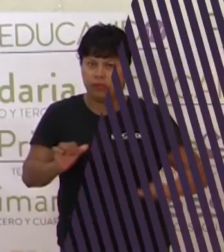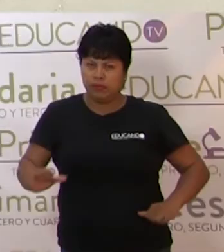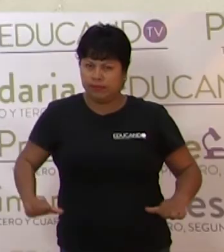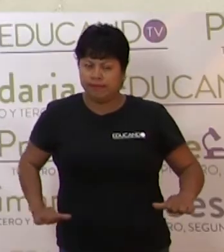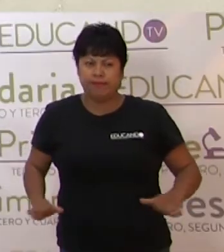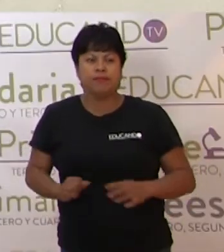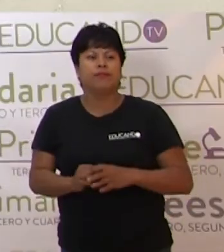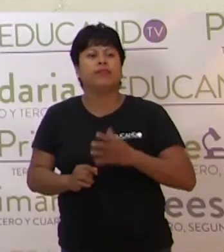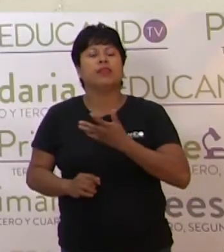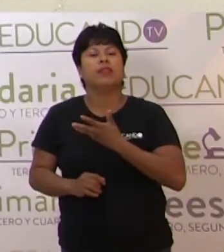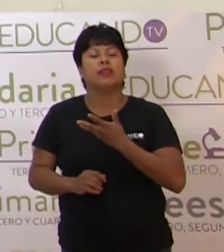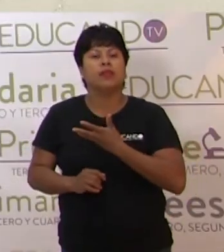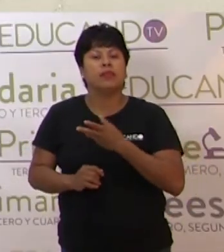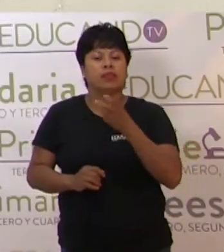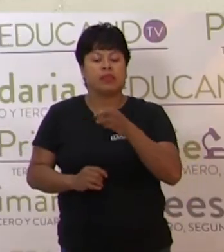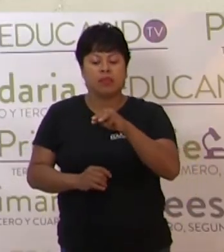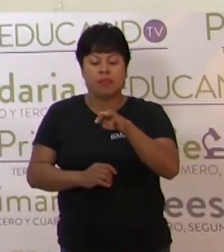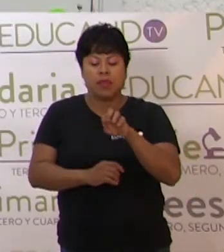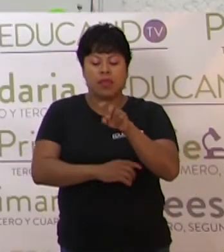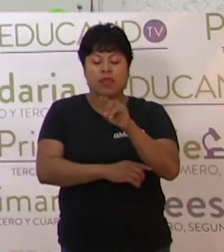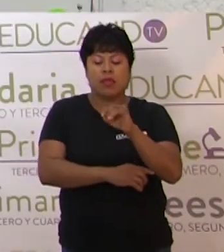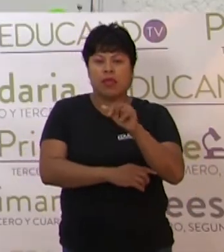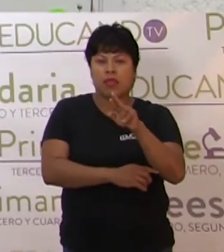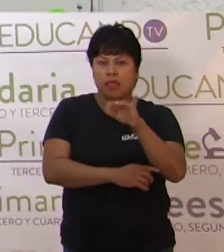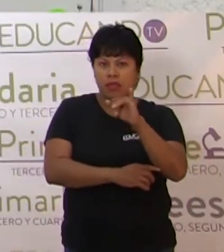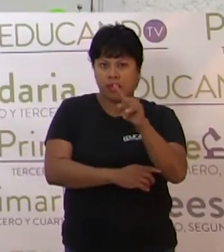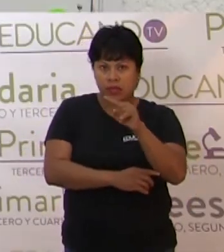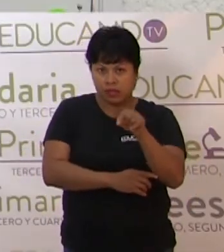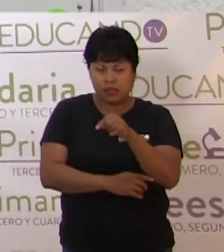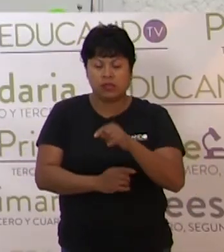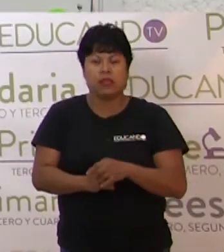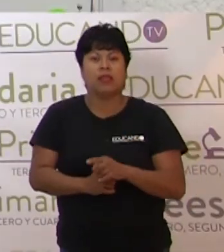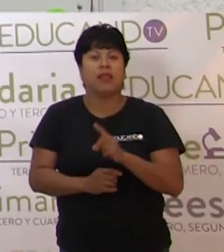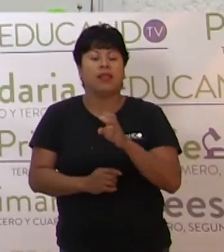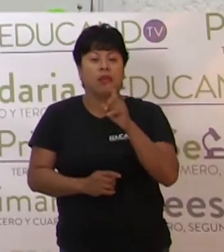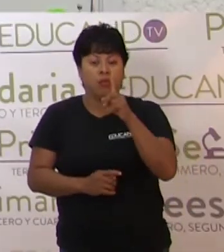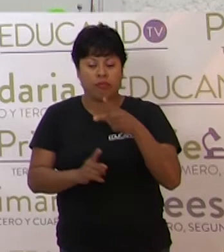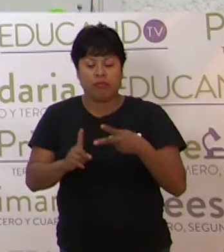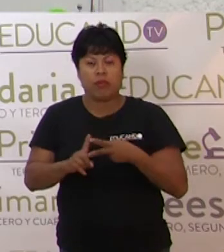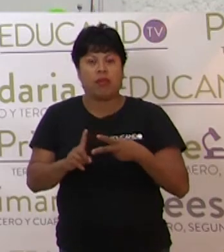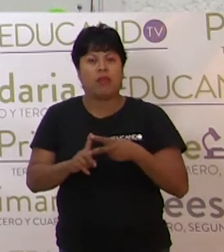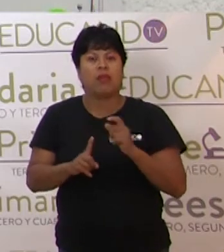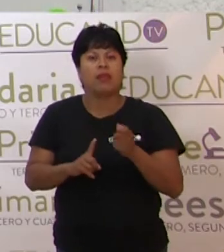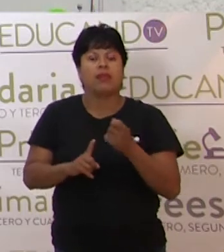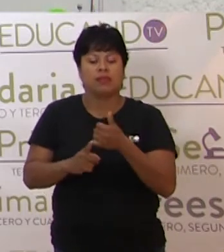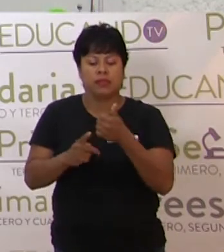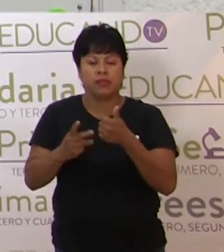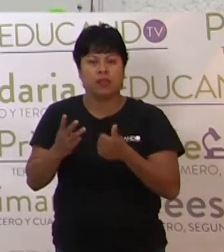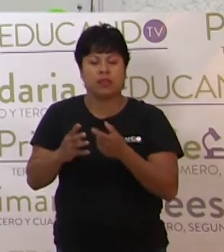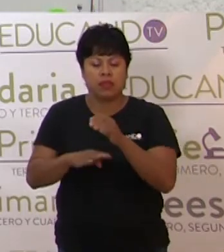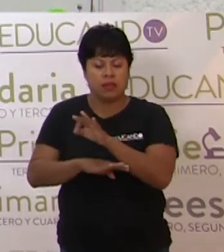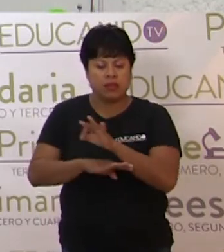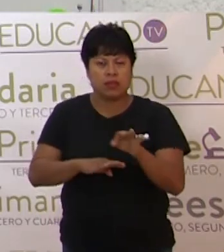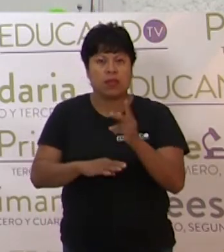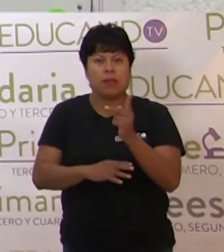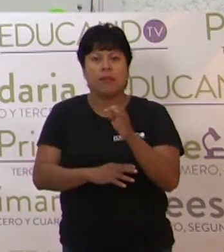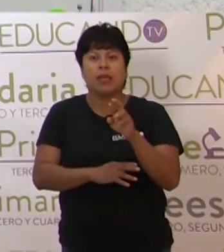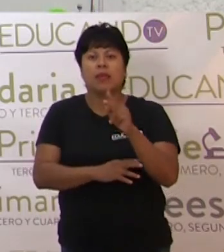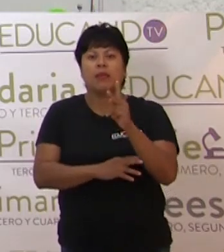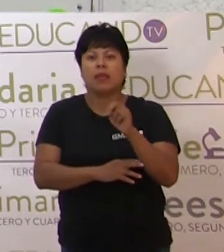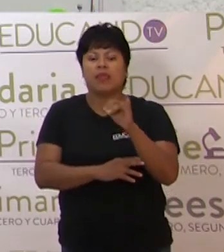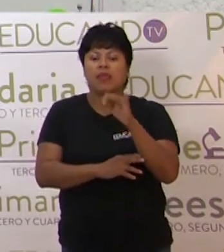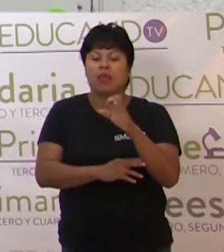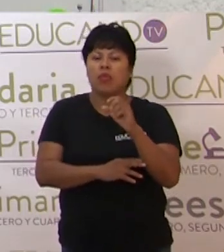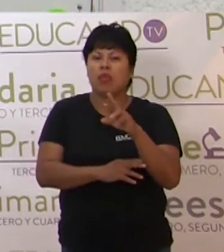tenemos que las media tristes o la media triste un triángulo es cada una de las rectas perpendiculares